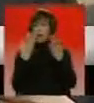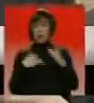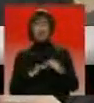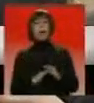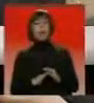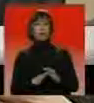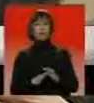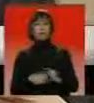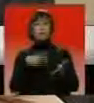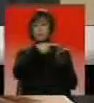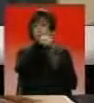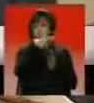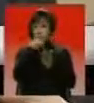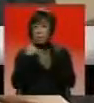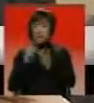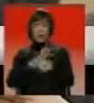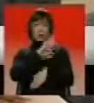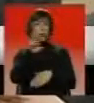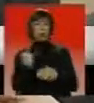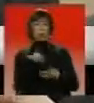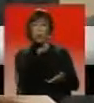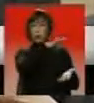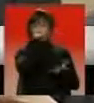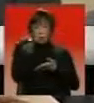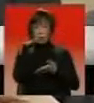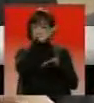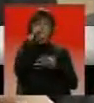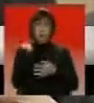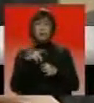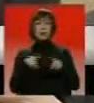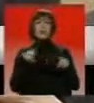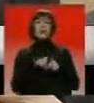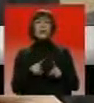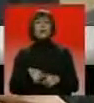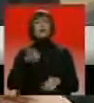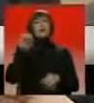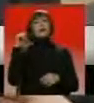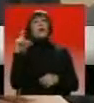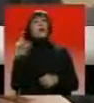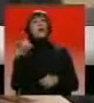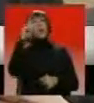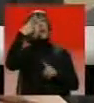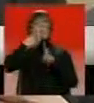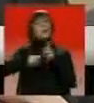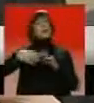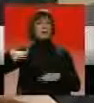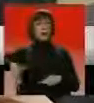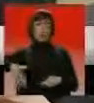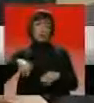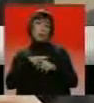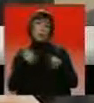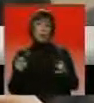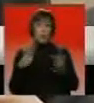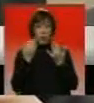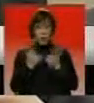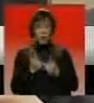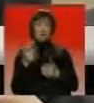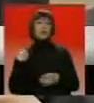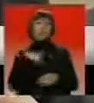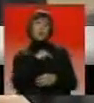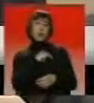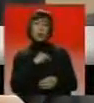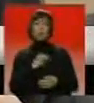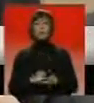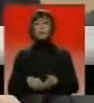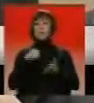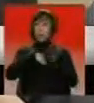los proveedores de julio están prácticamente parados y tenemos solamente un retraso de un mes aproximadamente, que con el tiempo vamos a ir